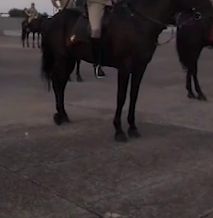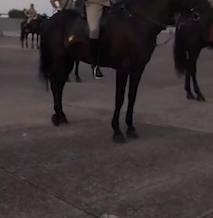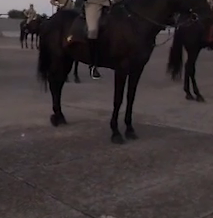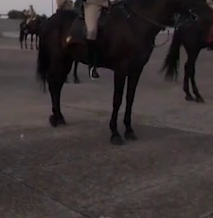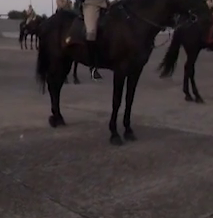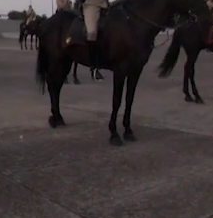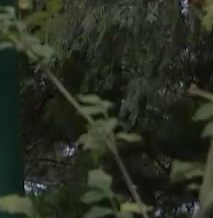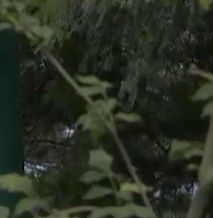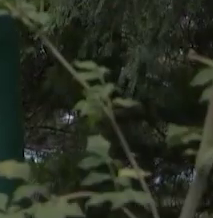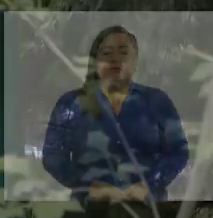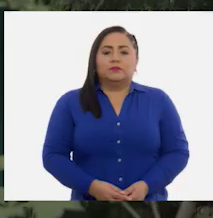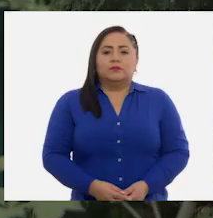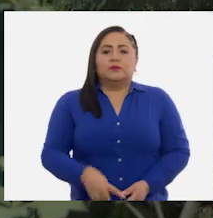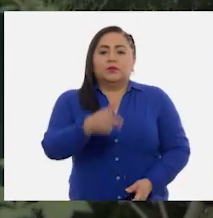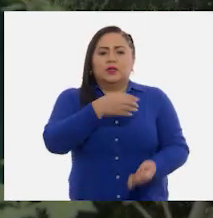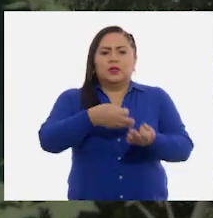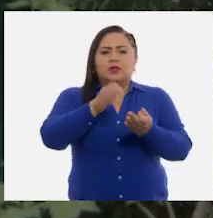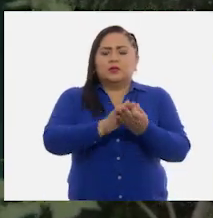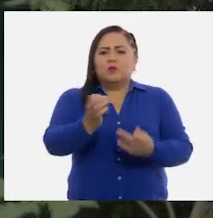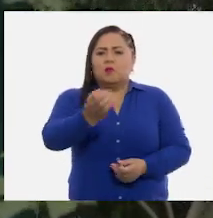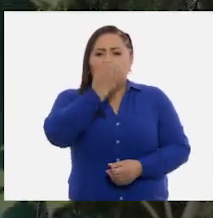Es el heroico Colegio Militar.